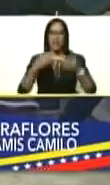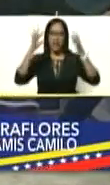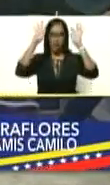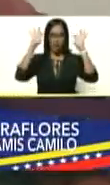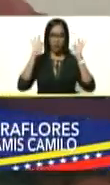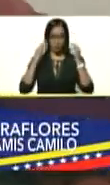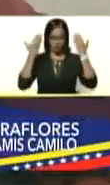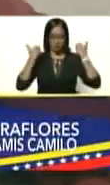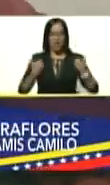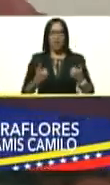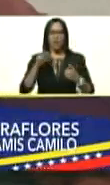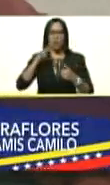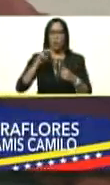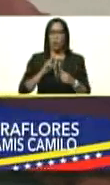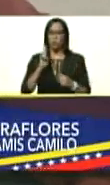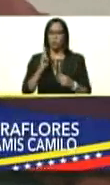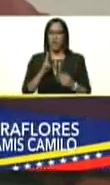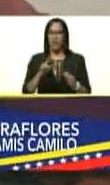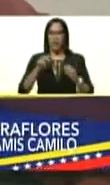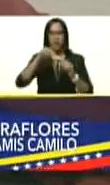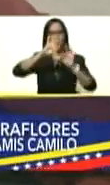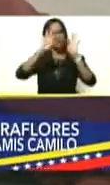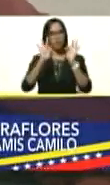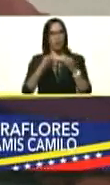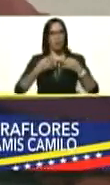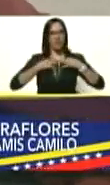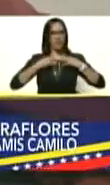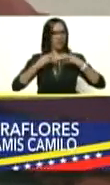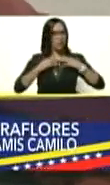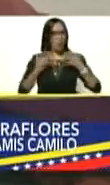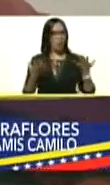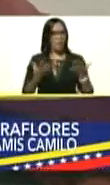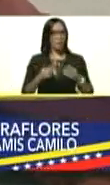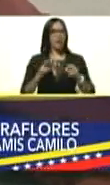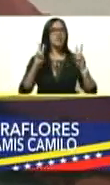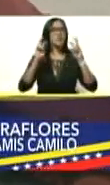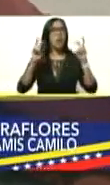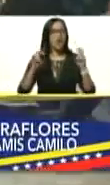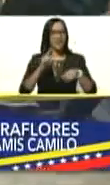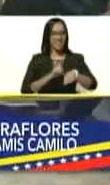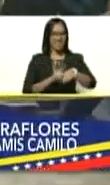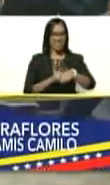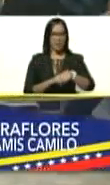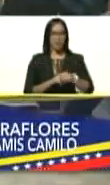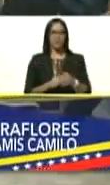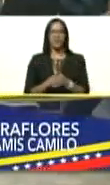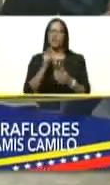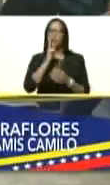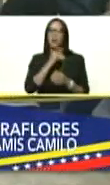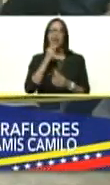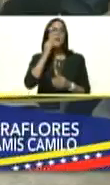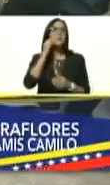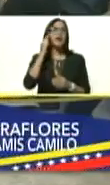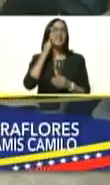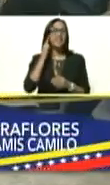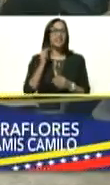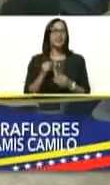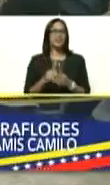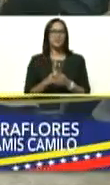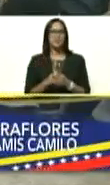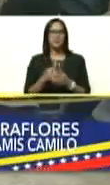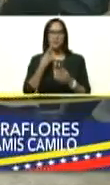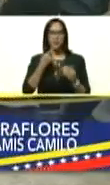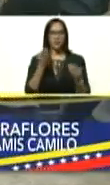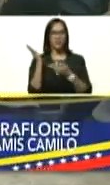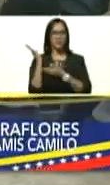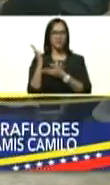ninguno se atrevía a usar el tipo de vestimenta extravagante en ese tiempo. Apodado el Padrino, allí lo tienen en